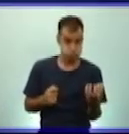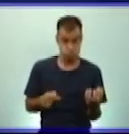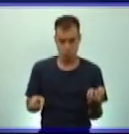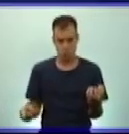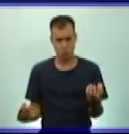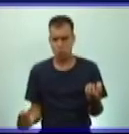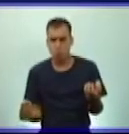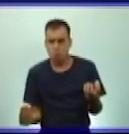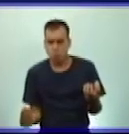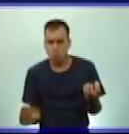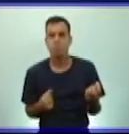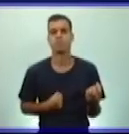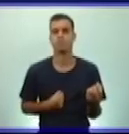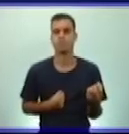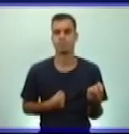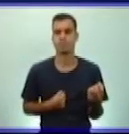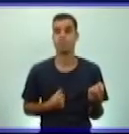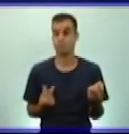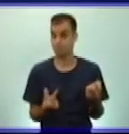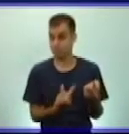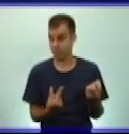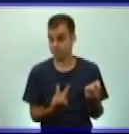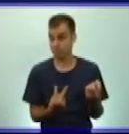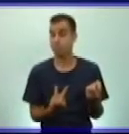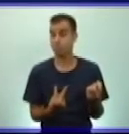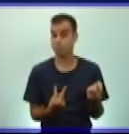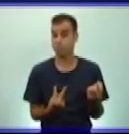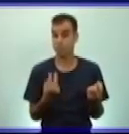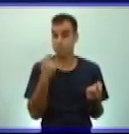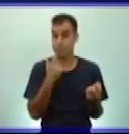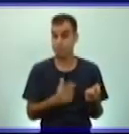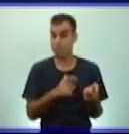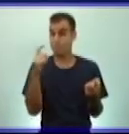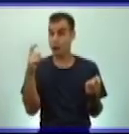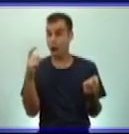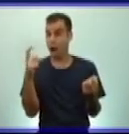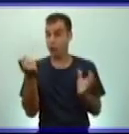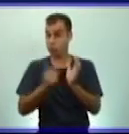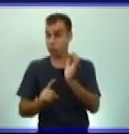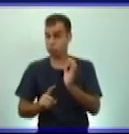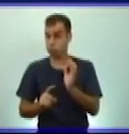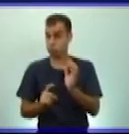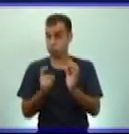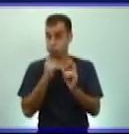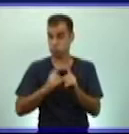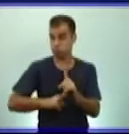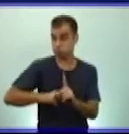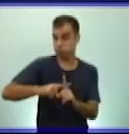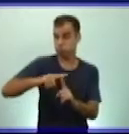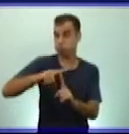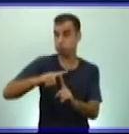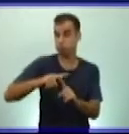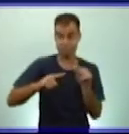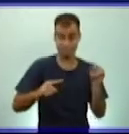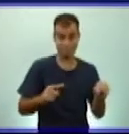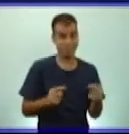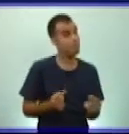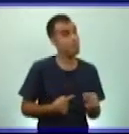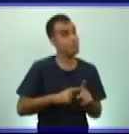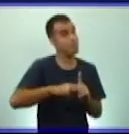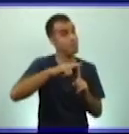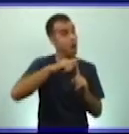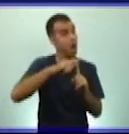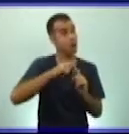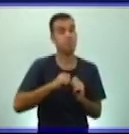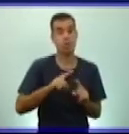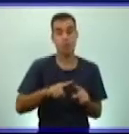más pequeña. Es decir, que va a haber un aumento mayor de cantidad de energía en el primer caso que en el segundo. Las